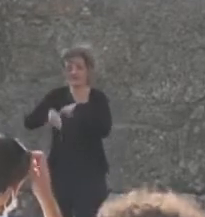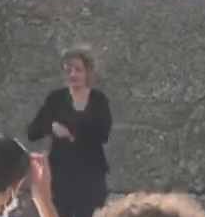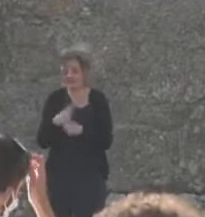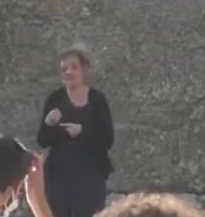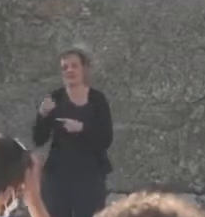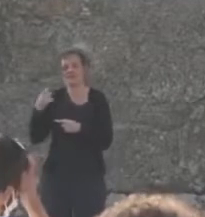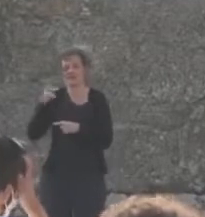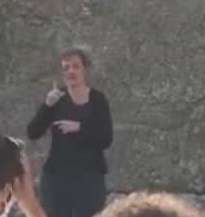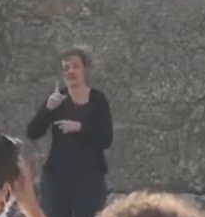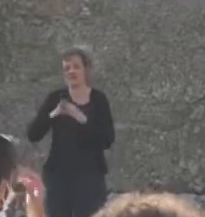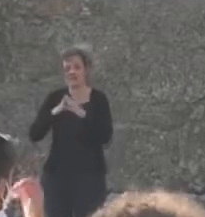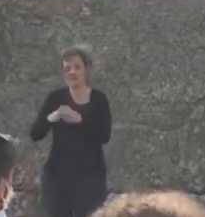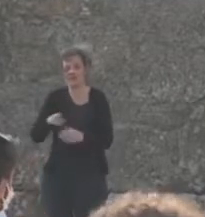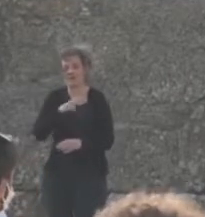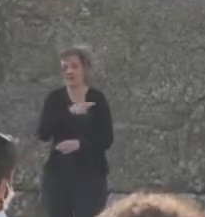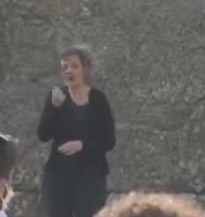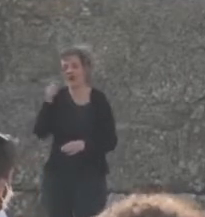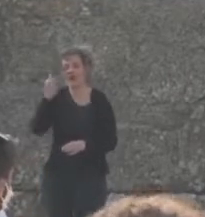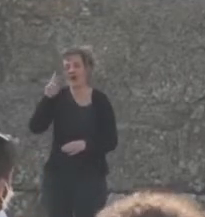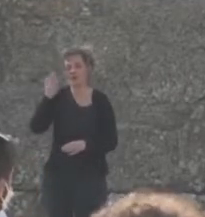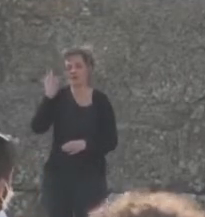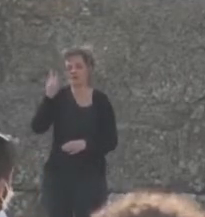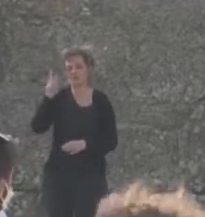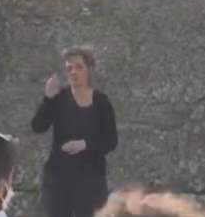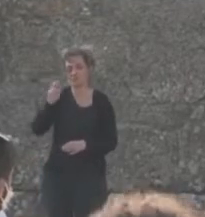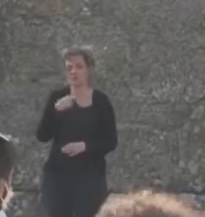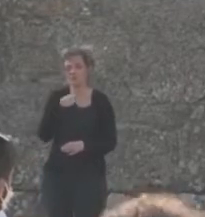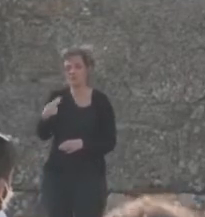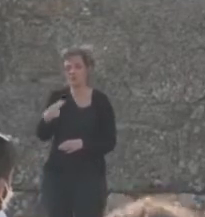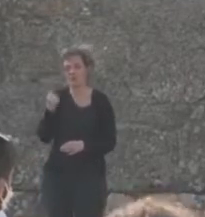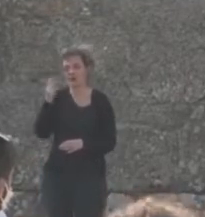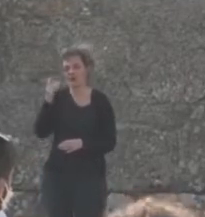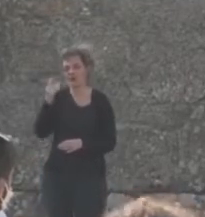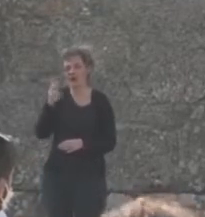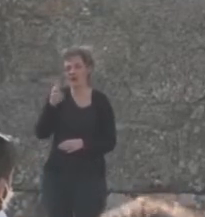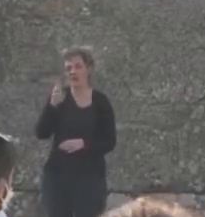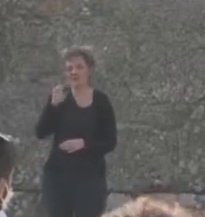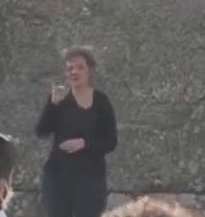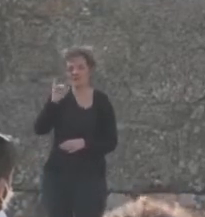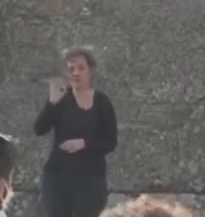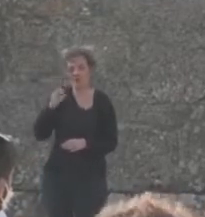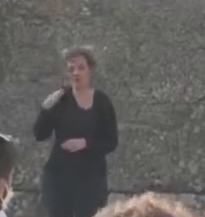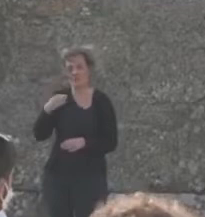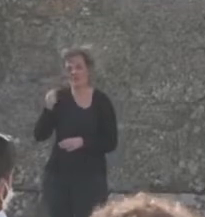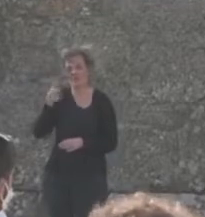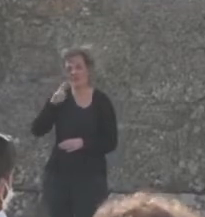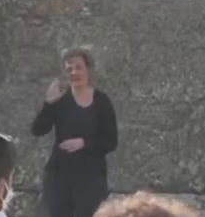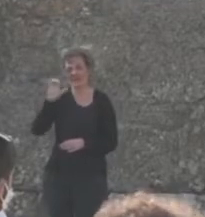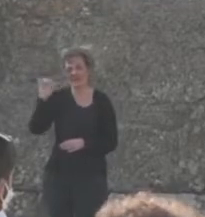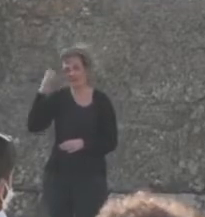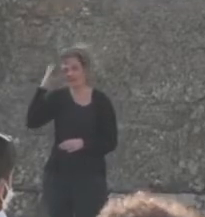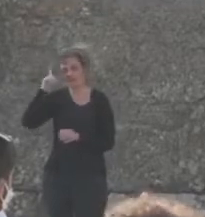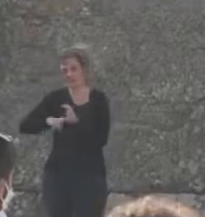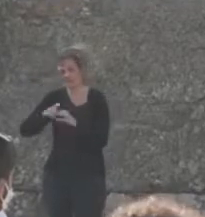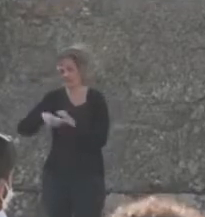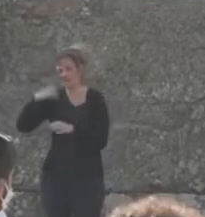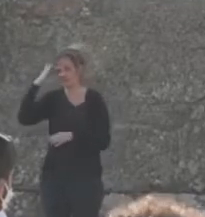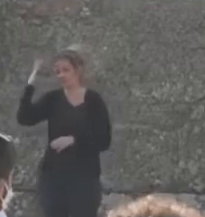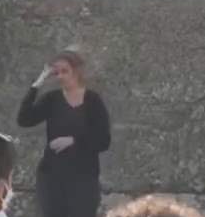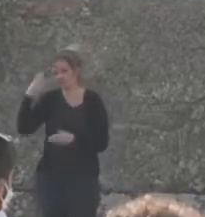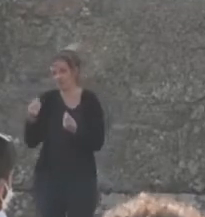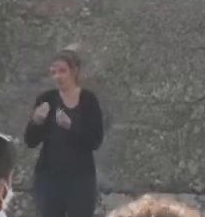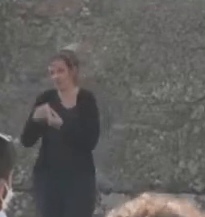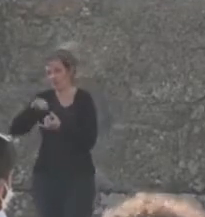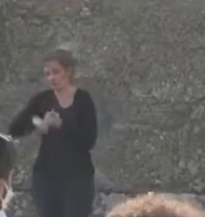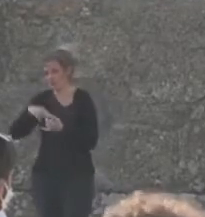de mariñeiros como Arturo Mallo e as voces de Adrio Barreiro, que participou con moita ilusión acompañado da súa